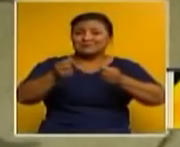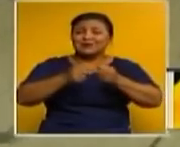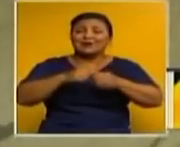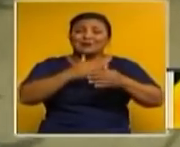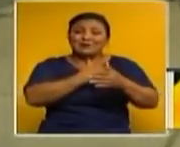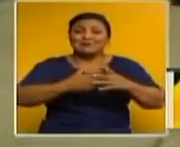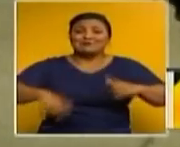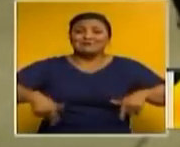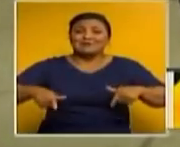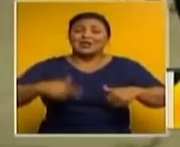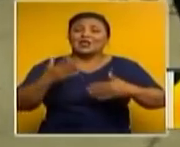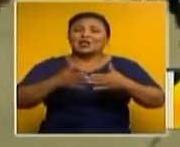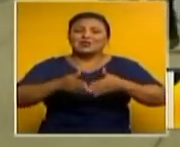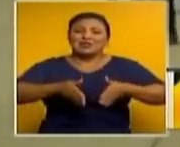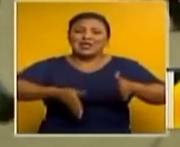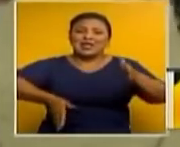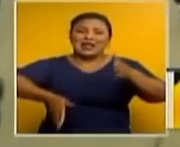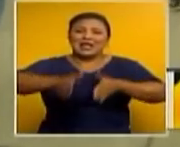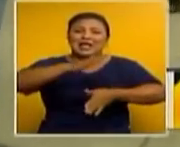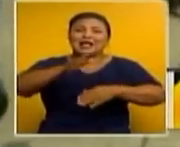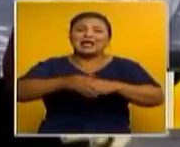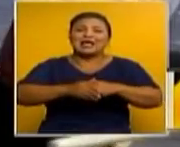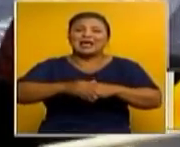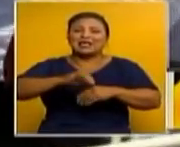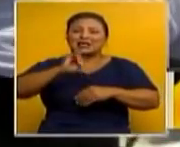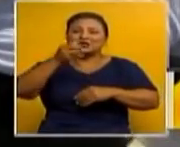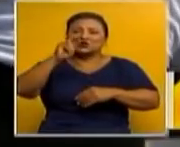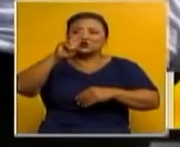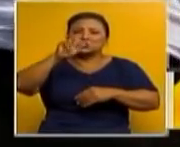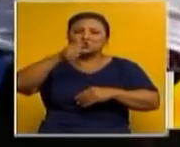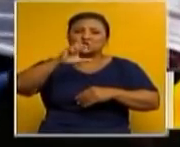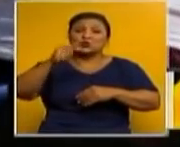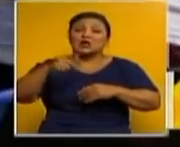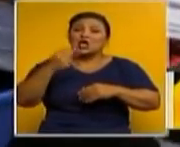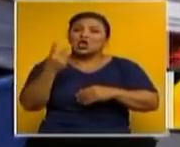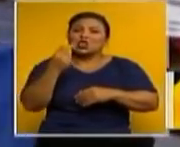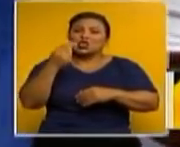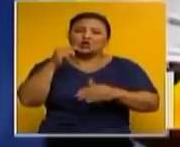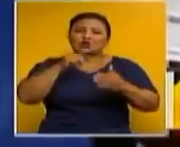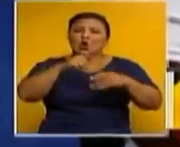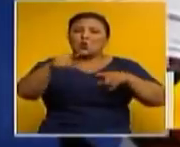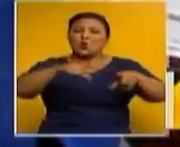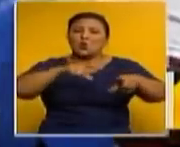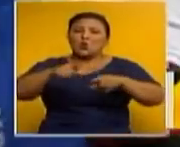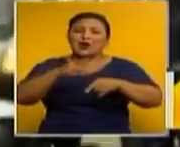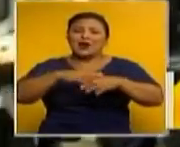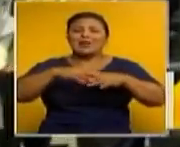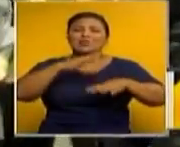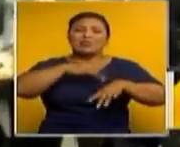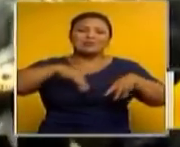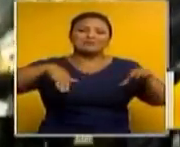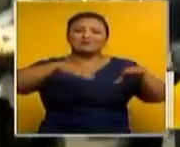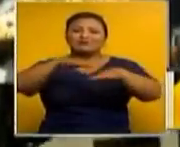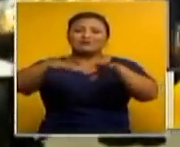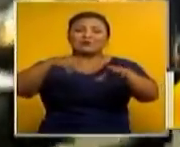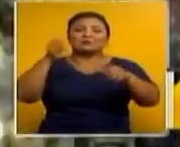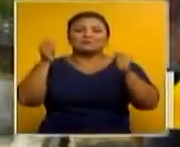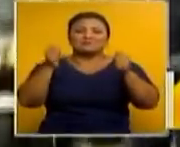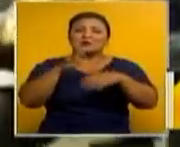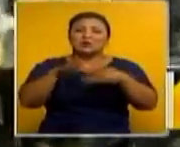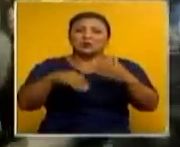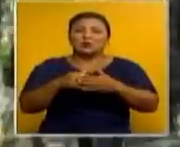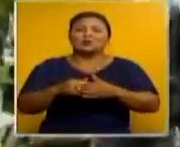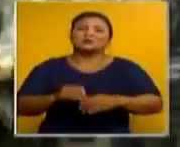Moreno culminó en las calles 29 y Suscal. En total fueron 12 puntos del sur y suburbio de Guayaquil recorridos. Lucía